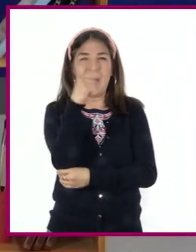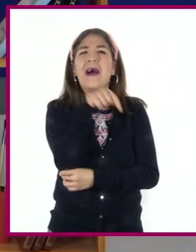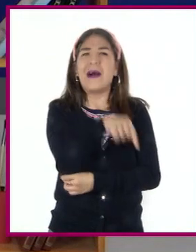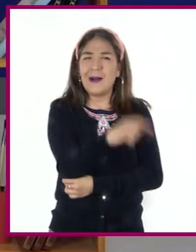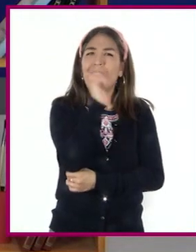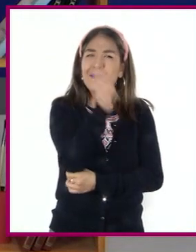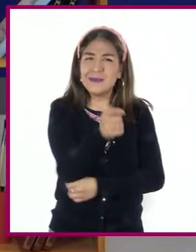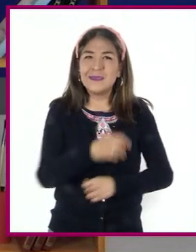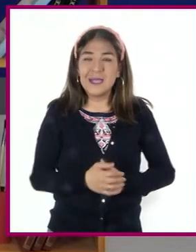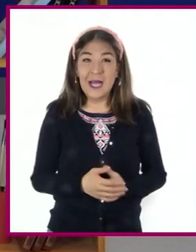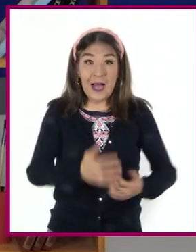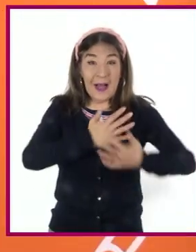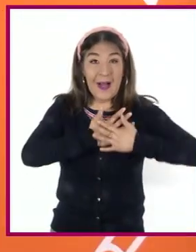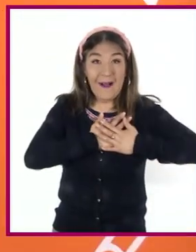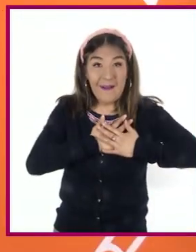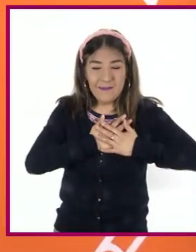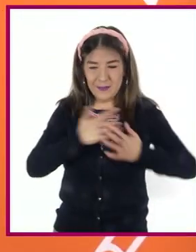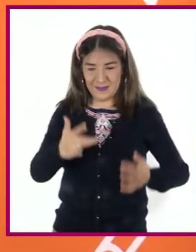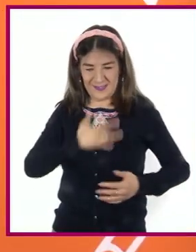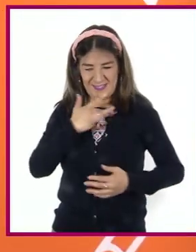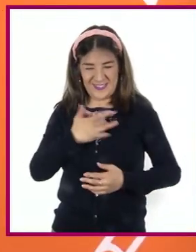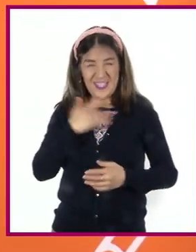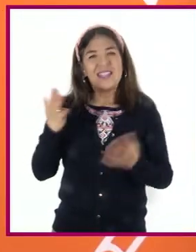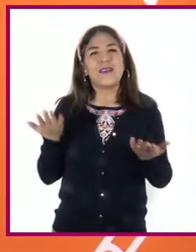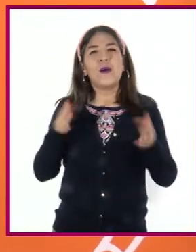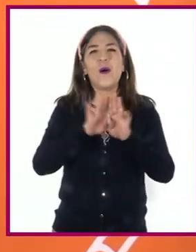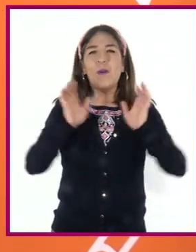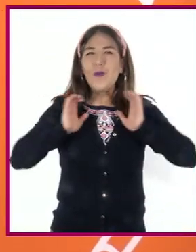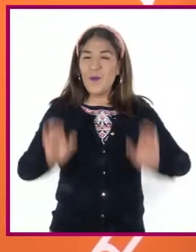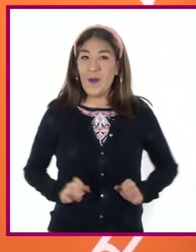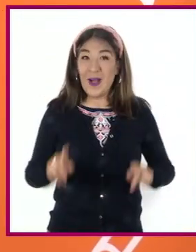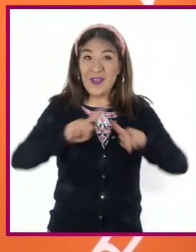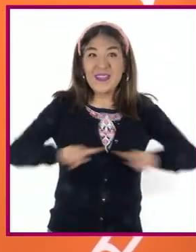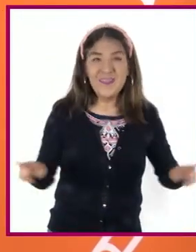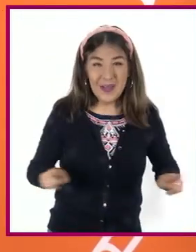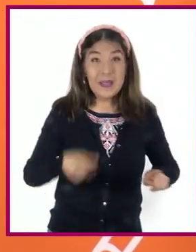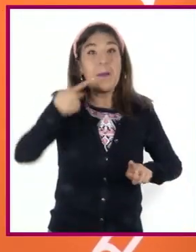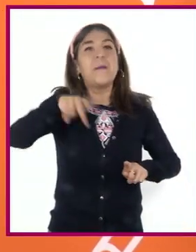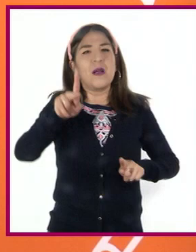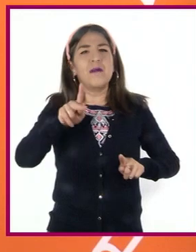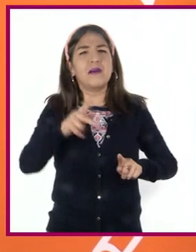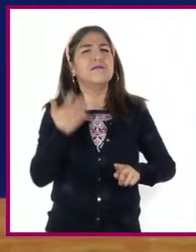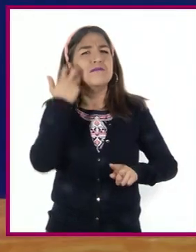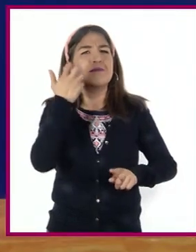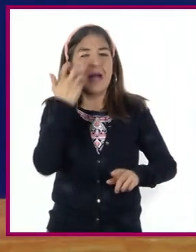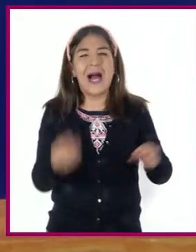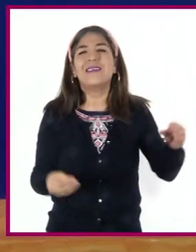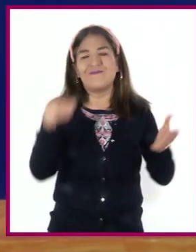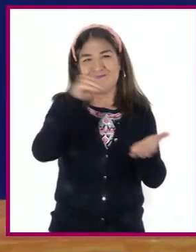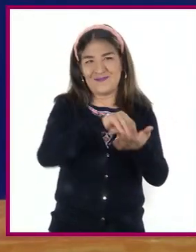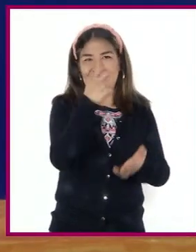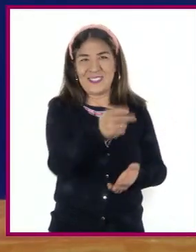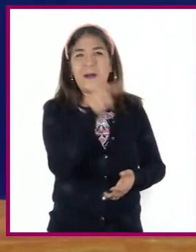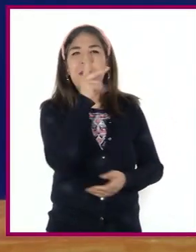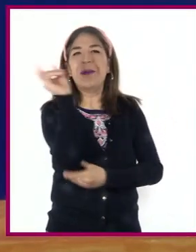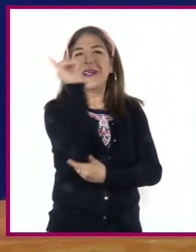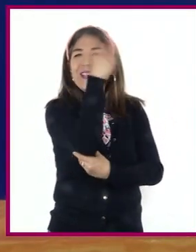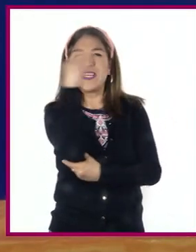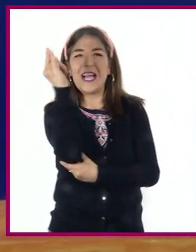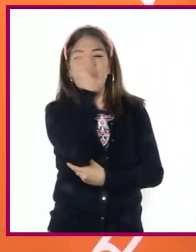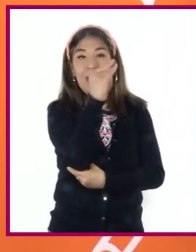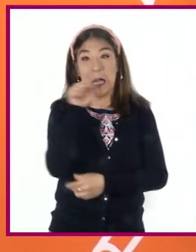que podamos entender lo que el autor quiso expresar, analizaremos algunas figuras literarias que,